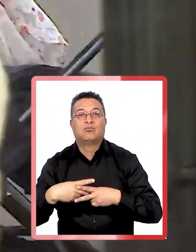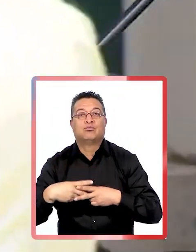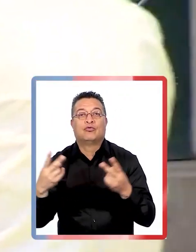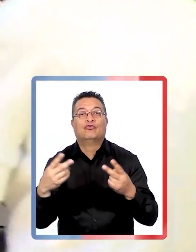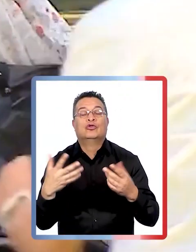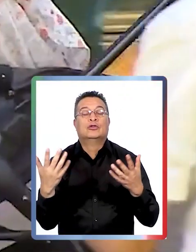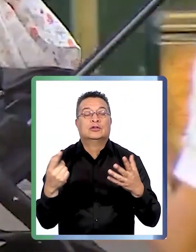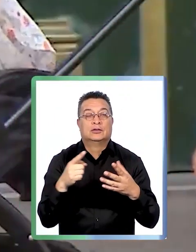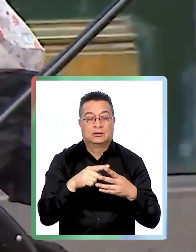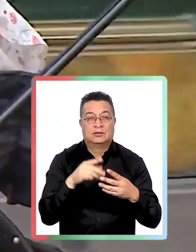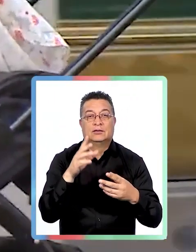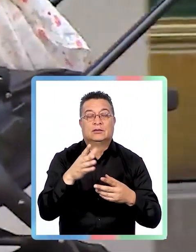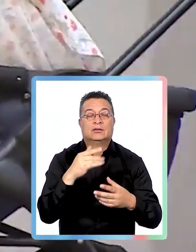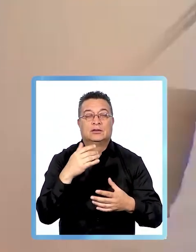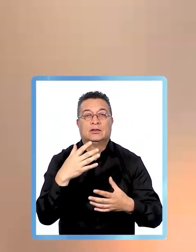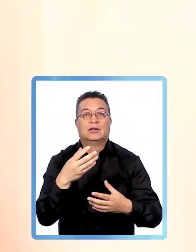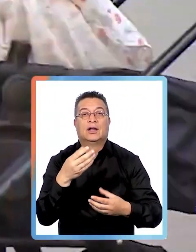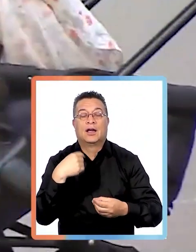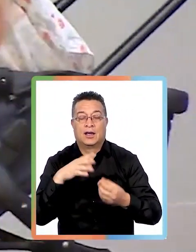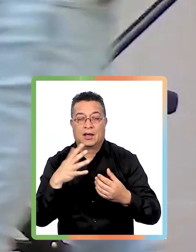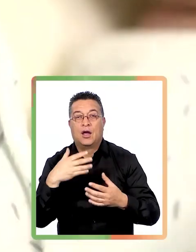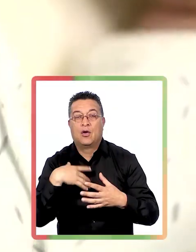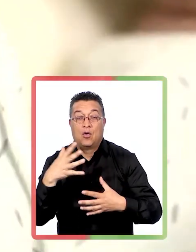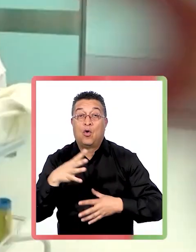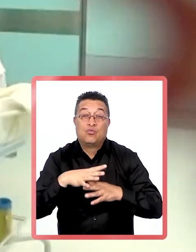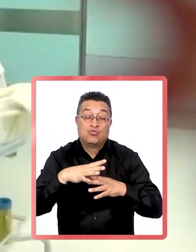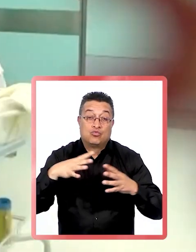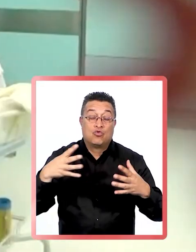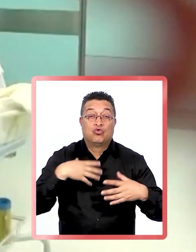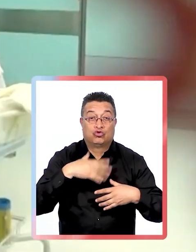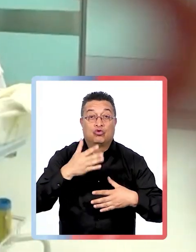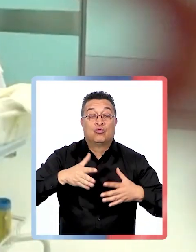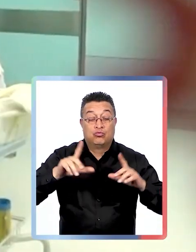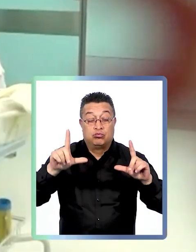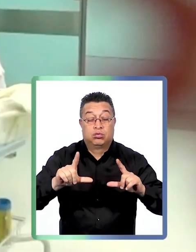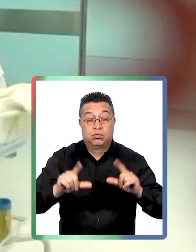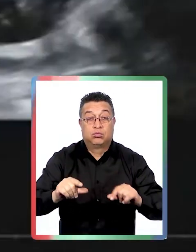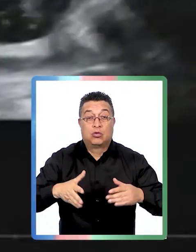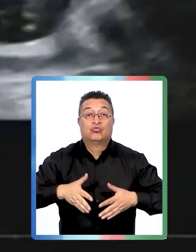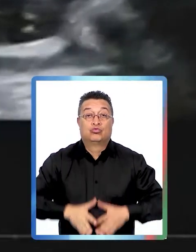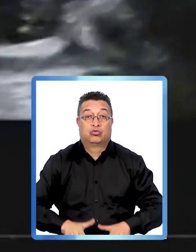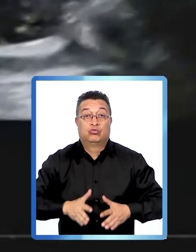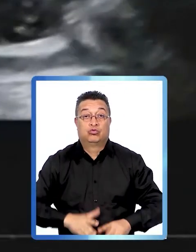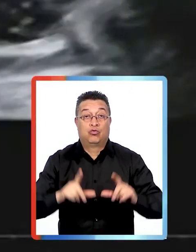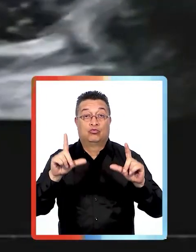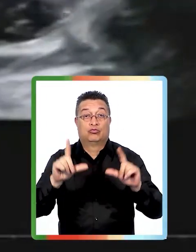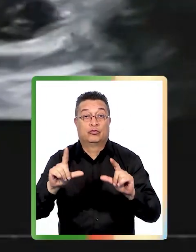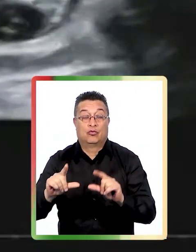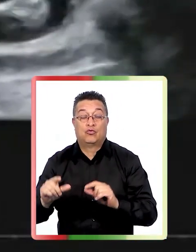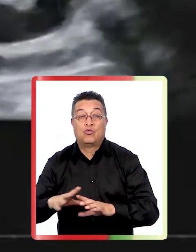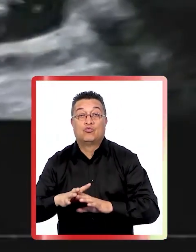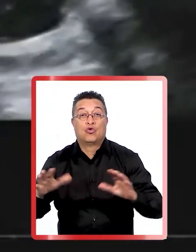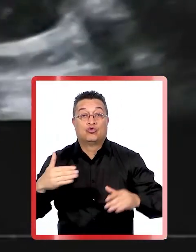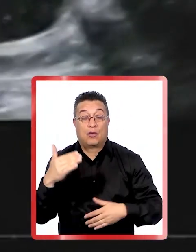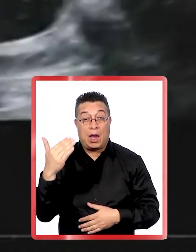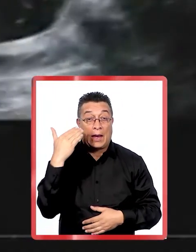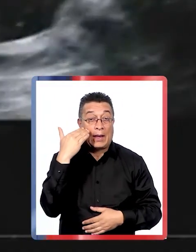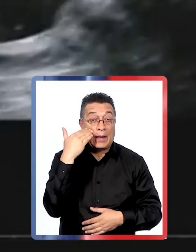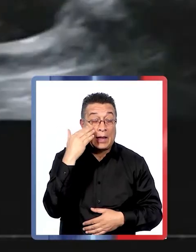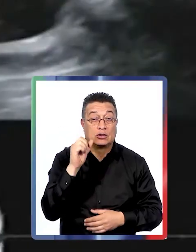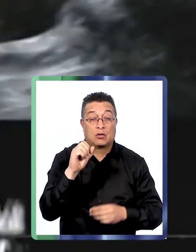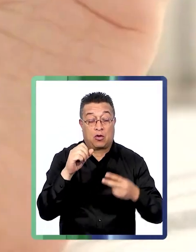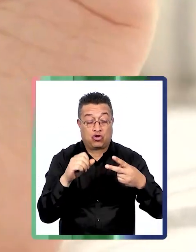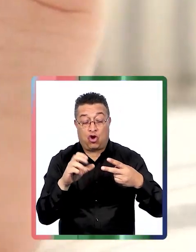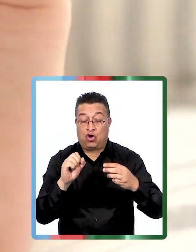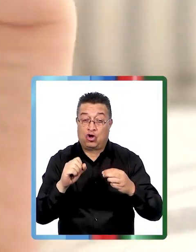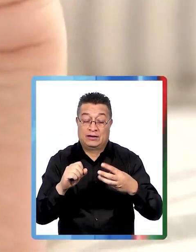pública, que son, uno, la disminución tremenda de la natalidad en el país, que nos coloca casi dentro